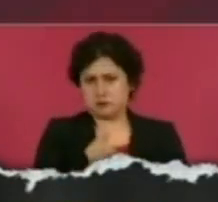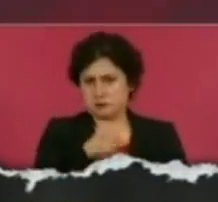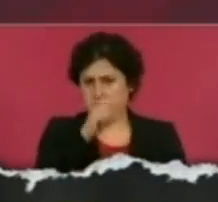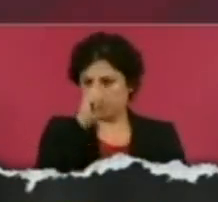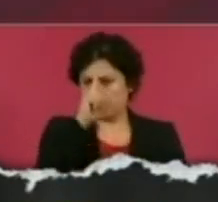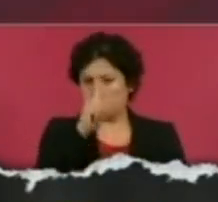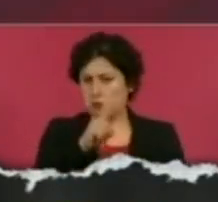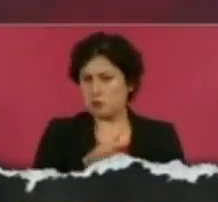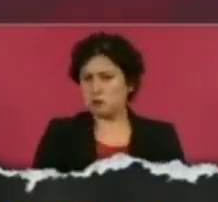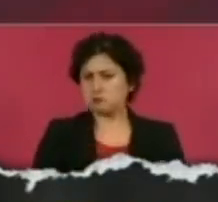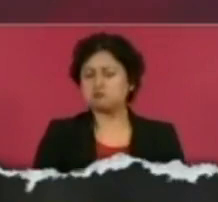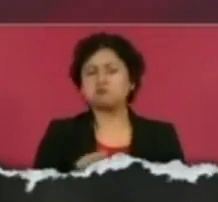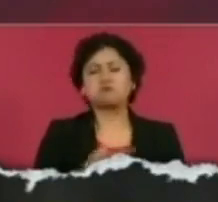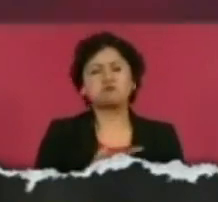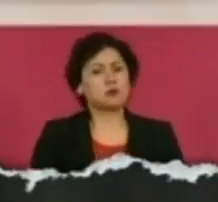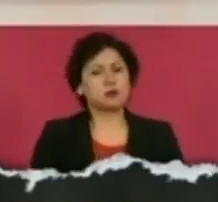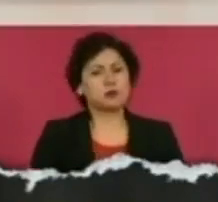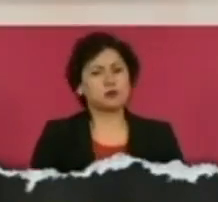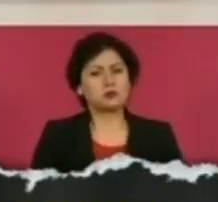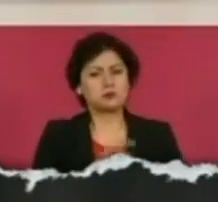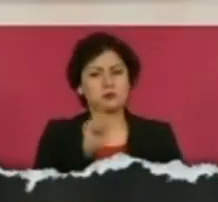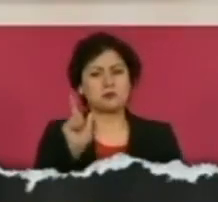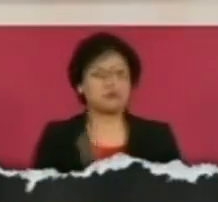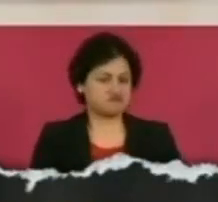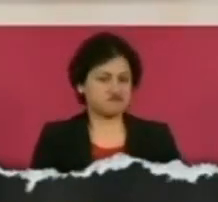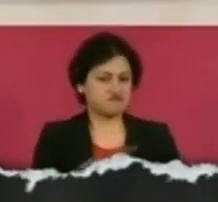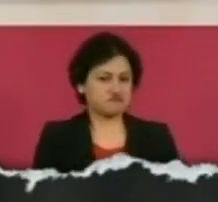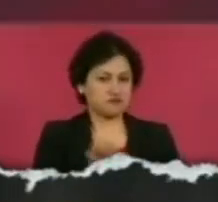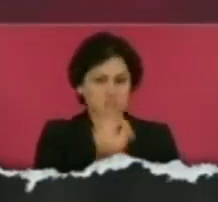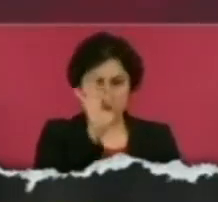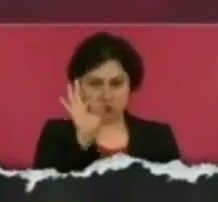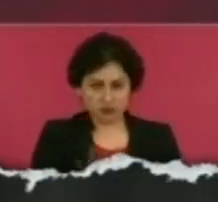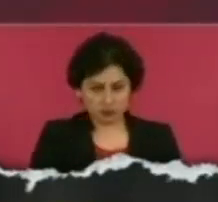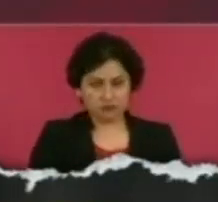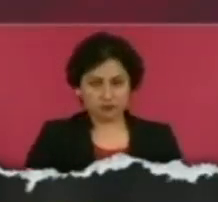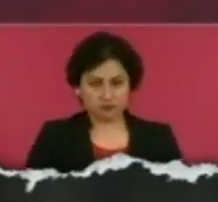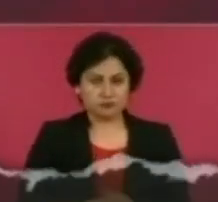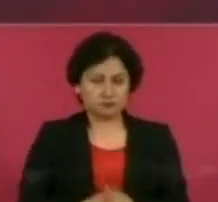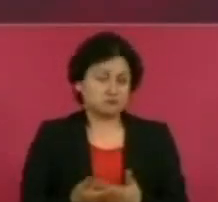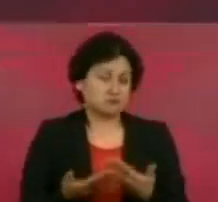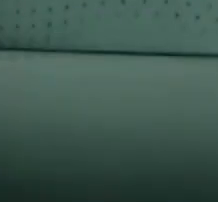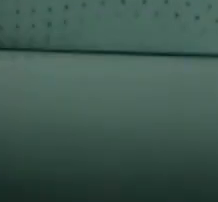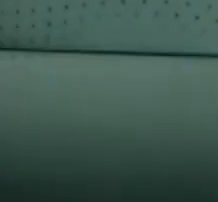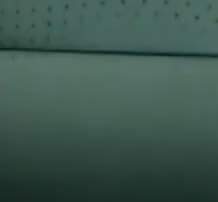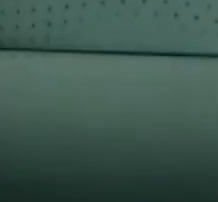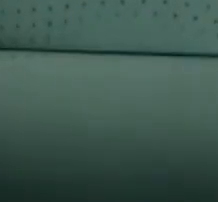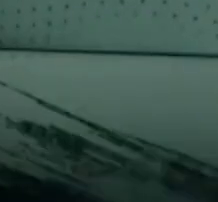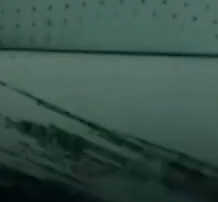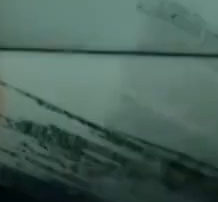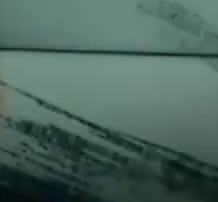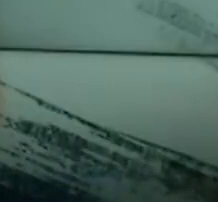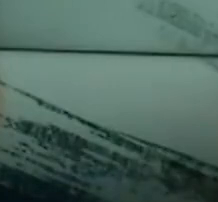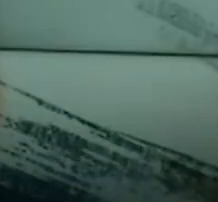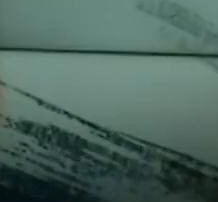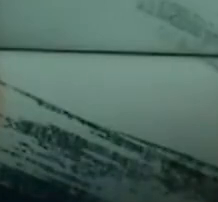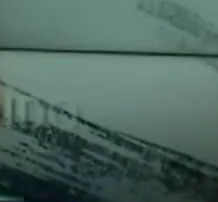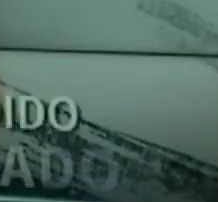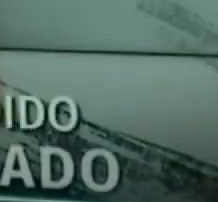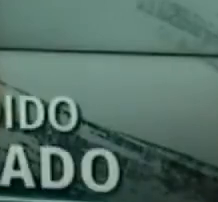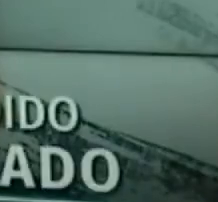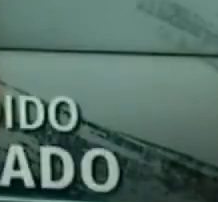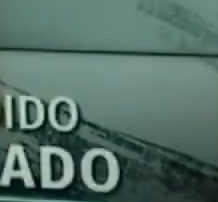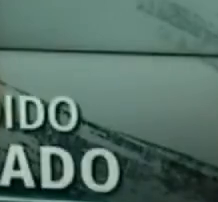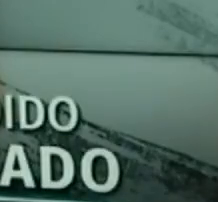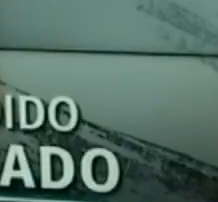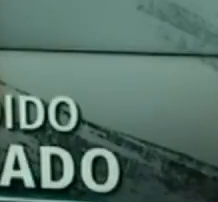es totalmente legal apegado a lo que establece la ley hoy el periodista especializado en temas